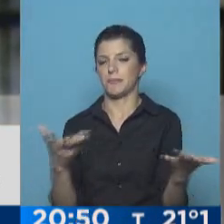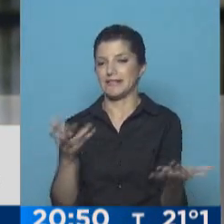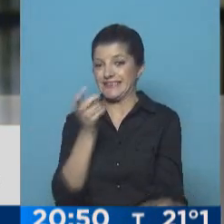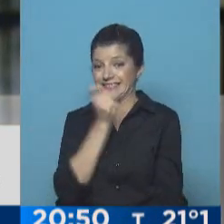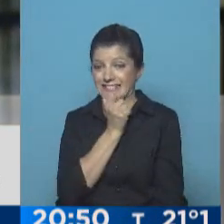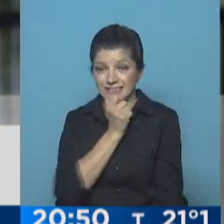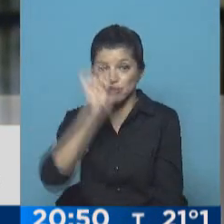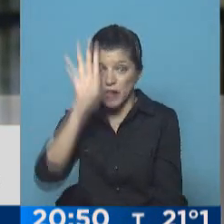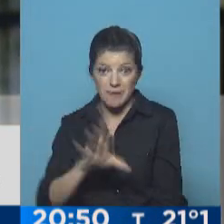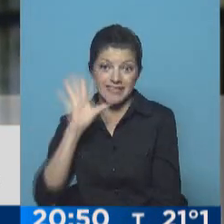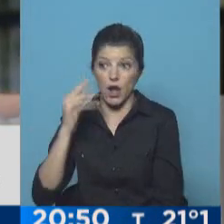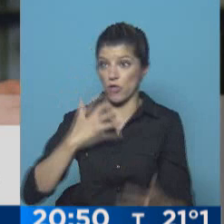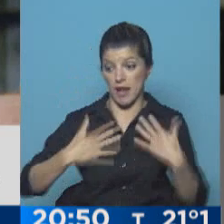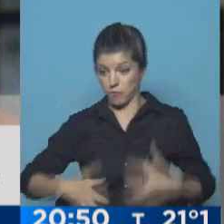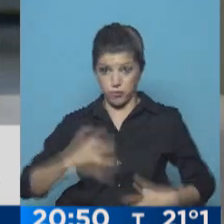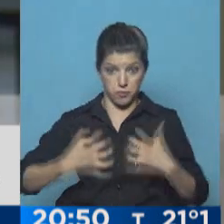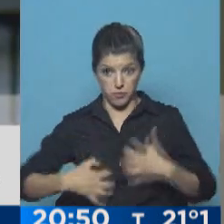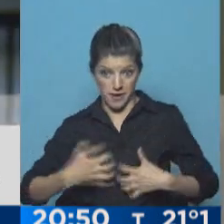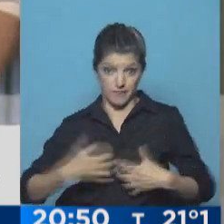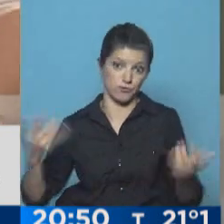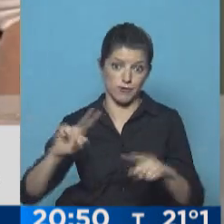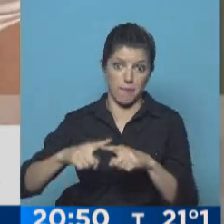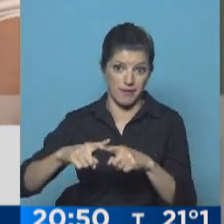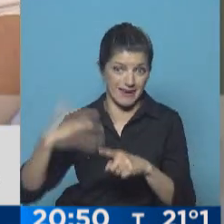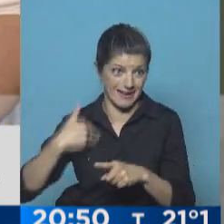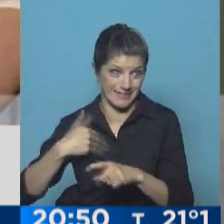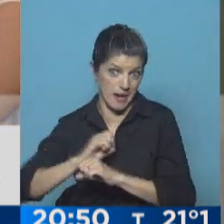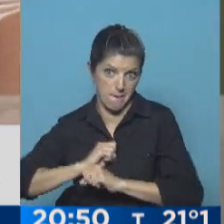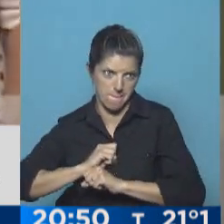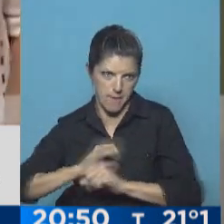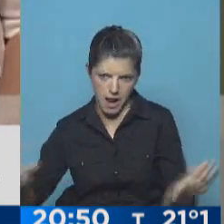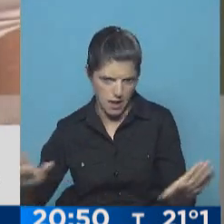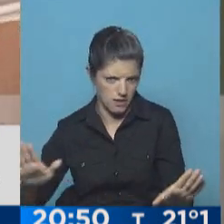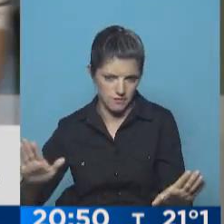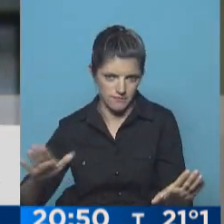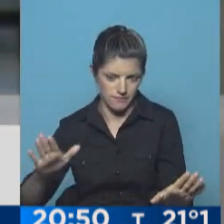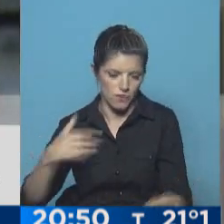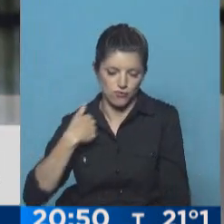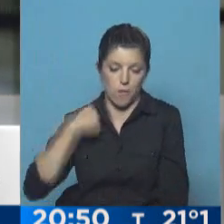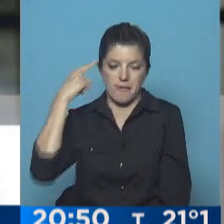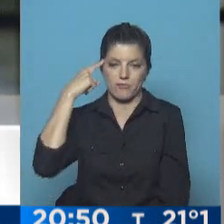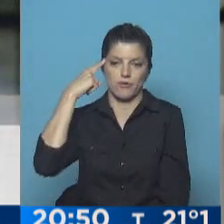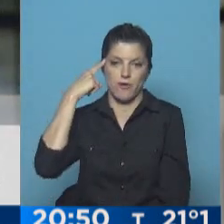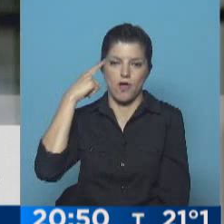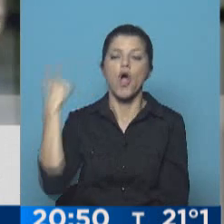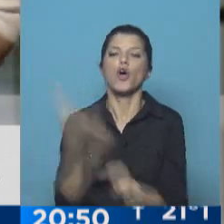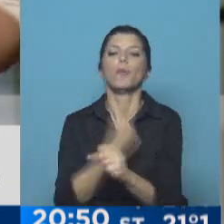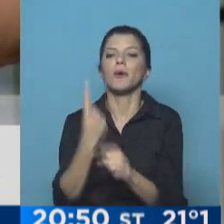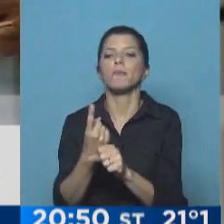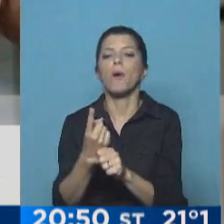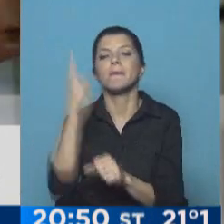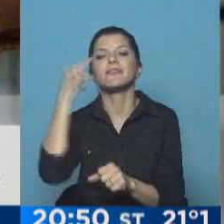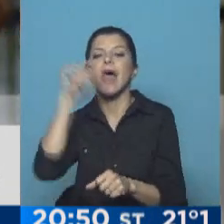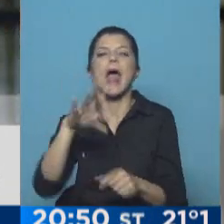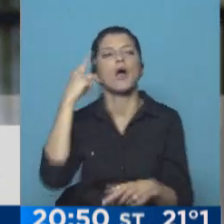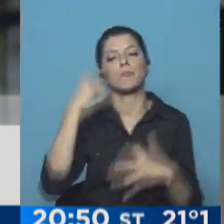fuera una cuestión hormonal la política Argentina estaríamos mal yo creo que no podemos someter a una cuestión